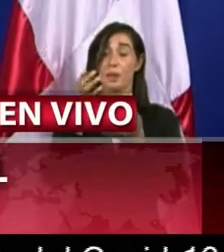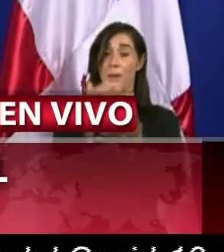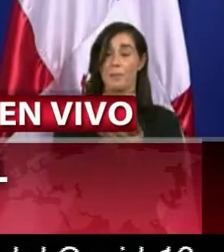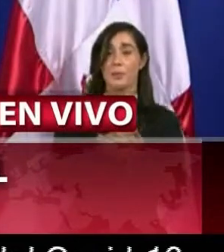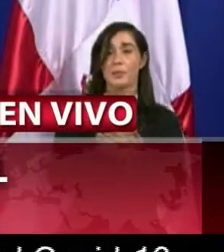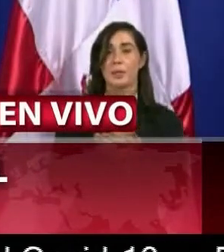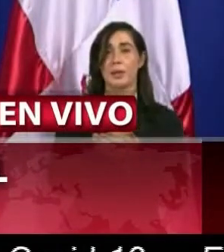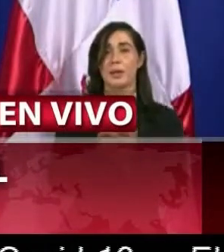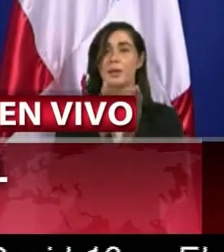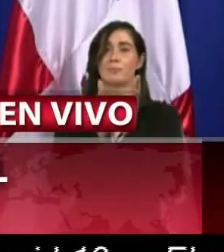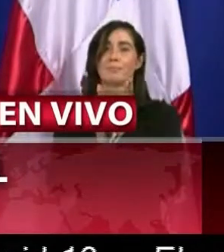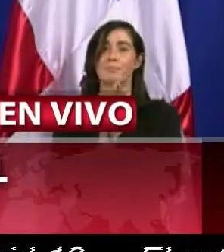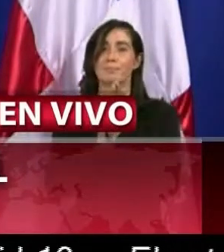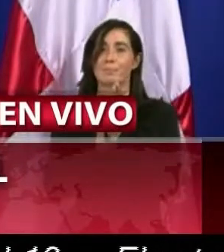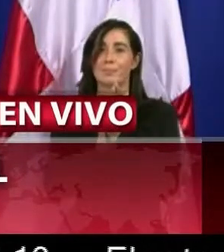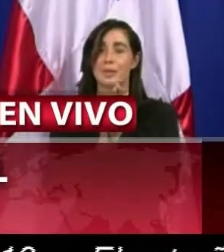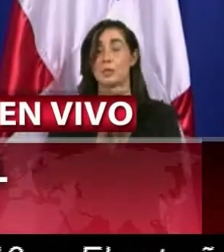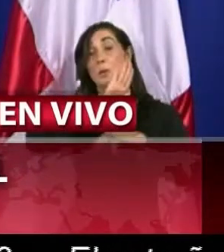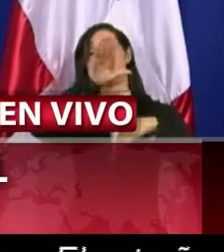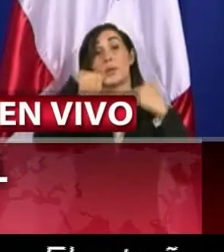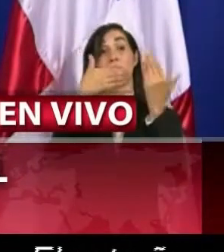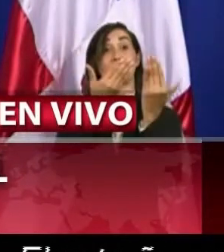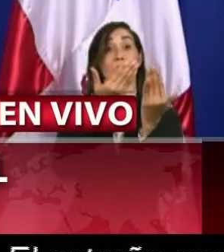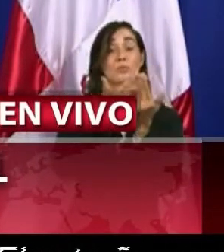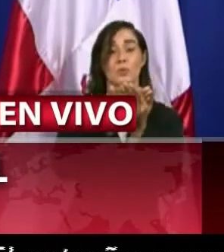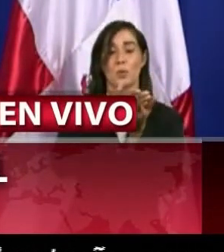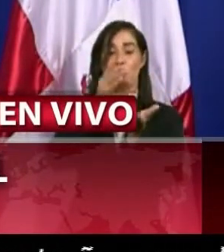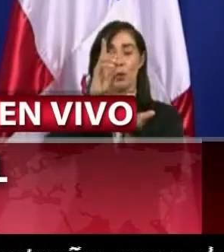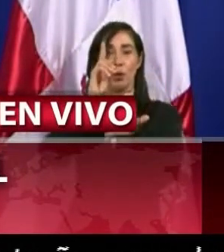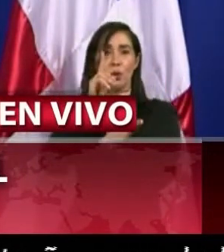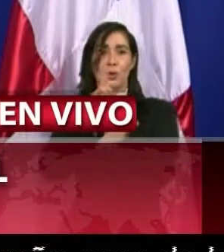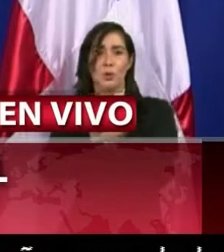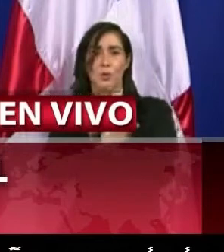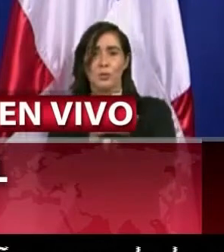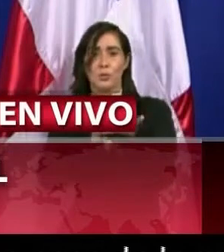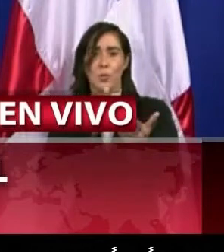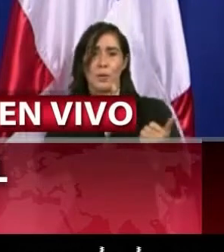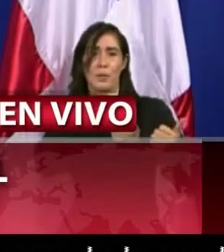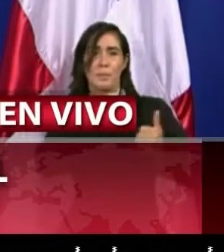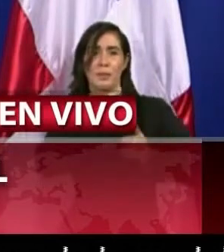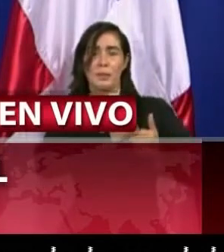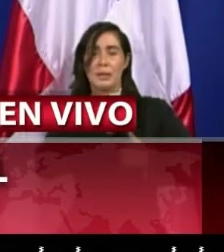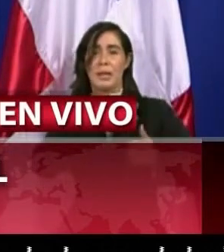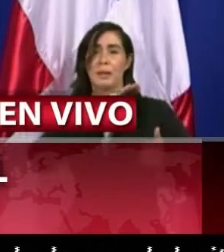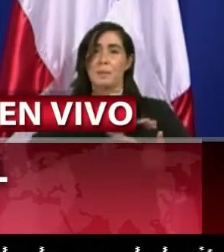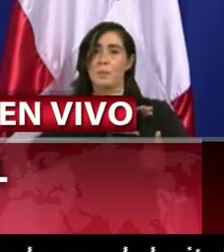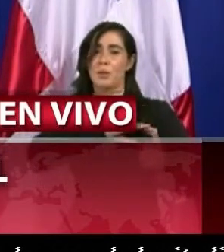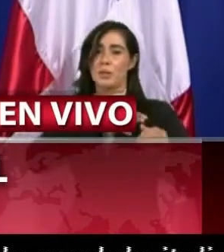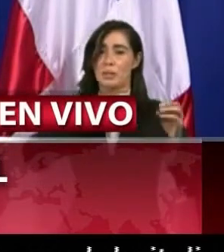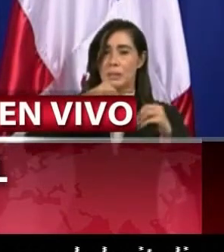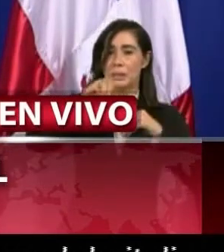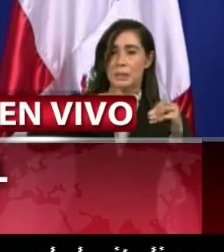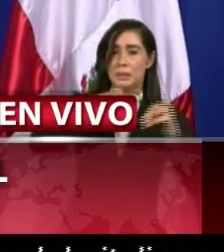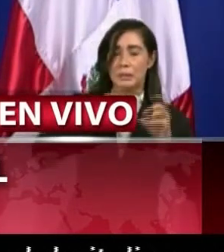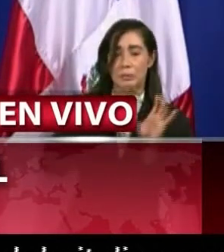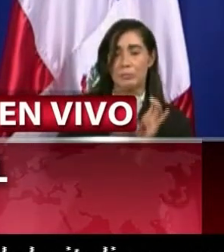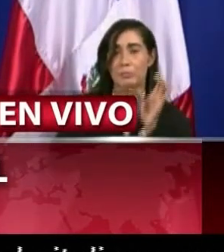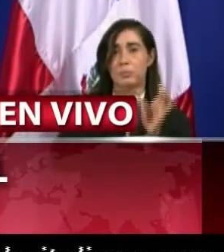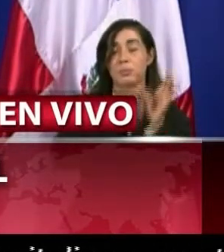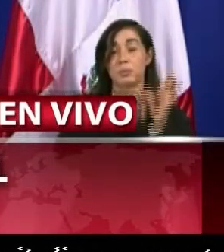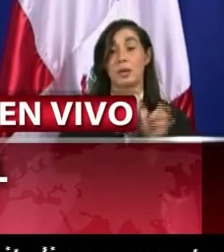para felicitar a todo el personal médico, militares, policías, comerciantes,